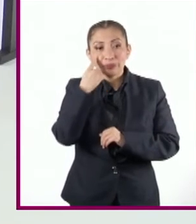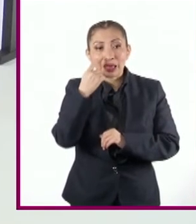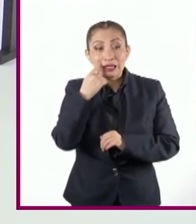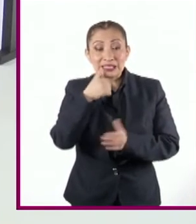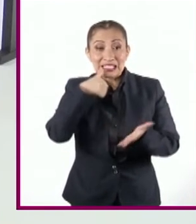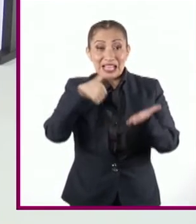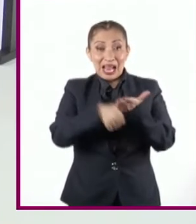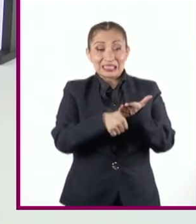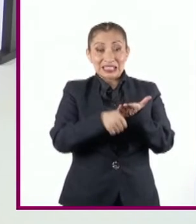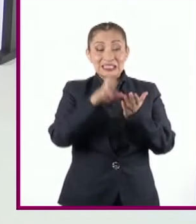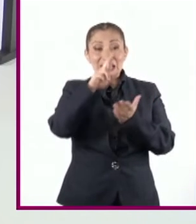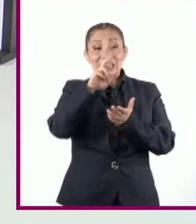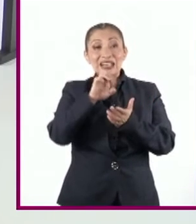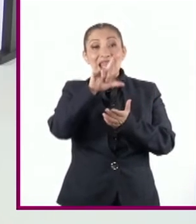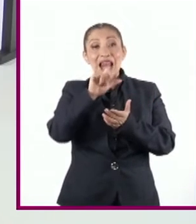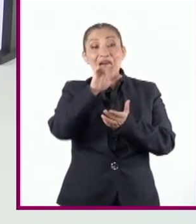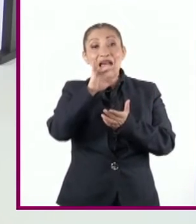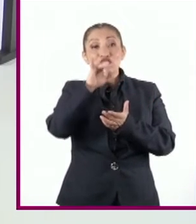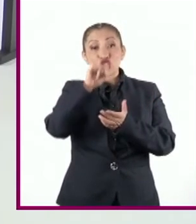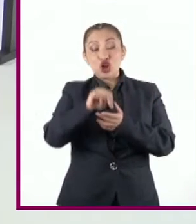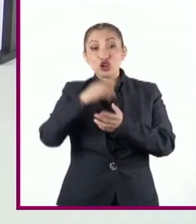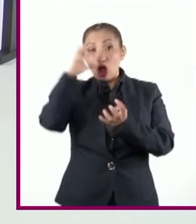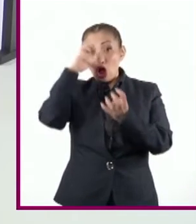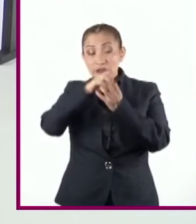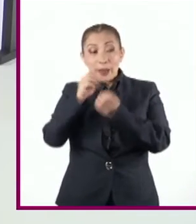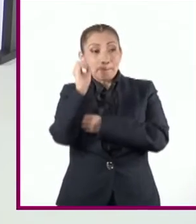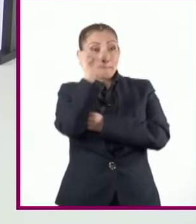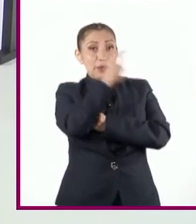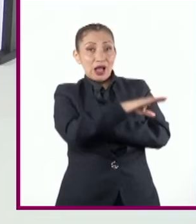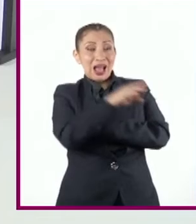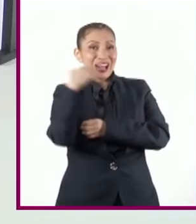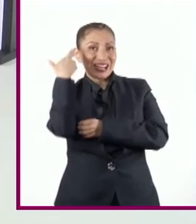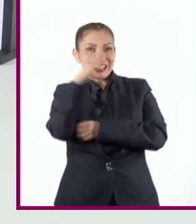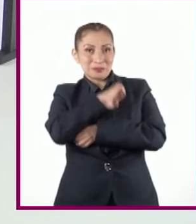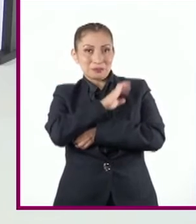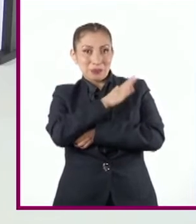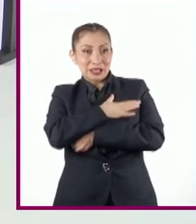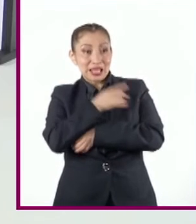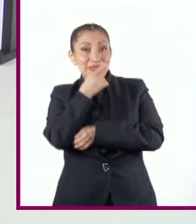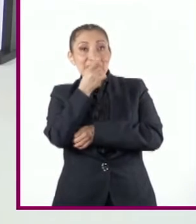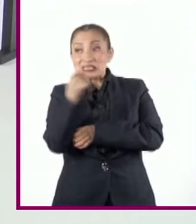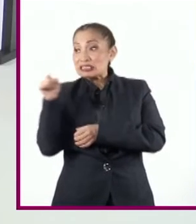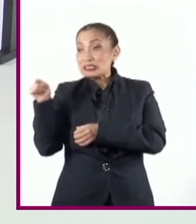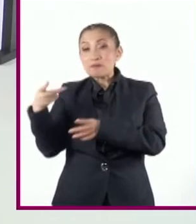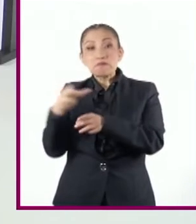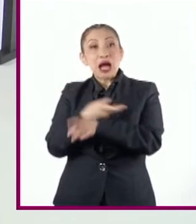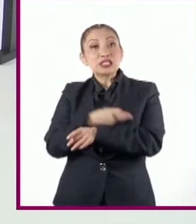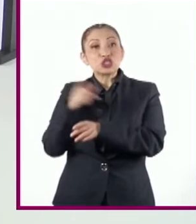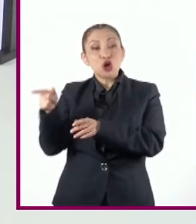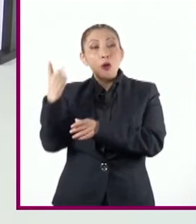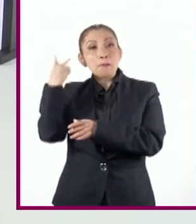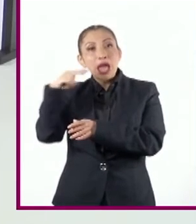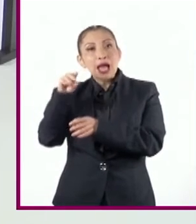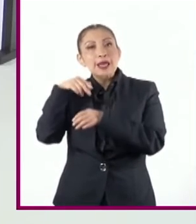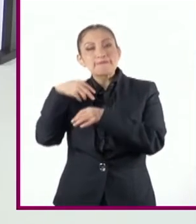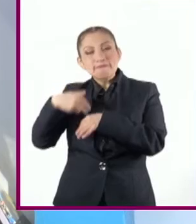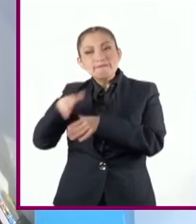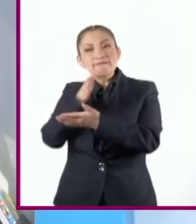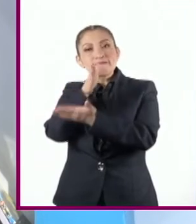las cartas de relación que Hernán Cortés le envió al rey español, relatando lo que acontecía en su expedición.